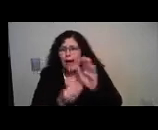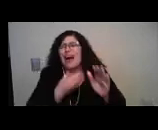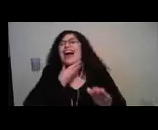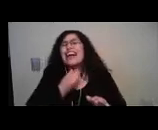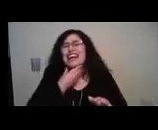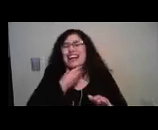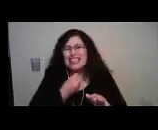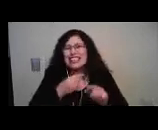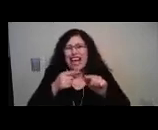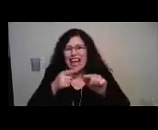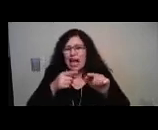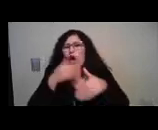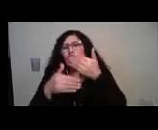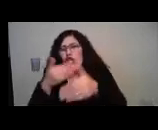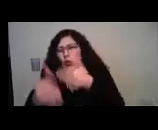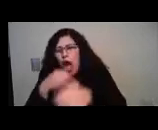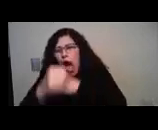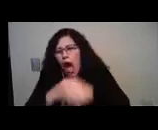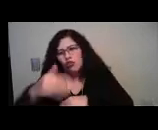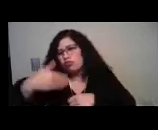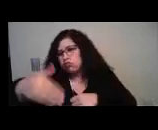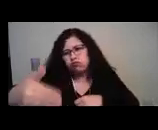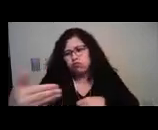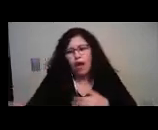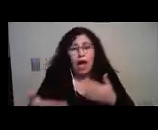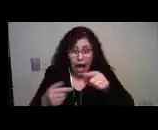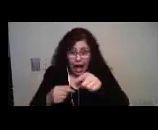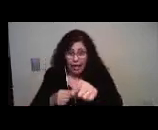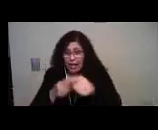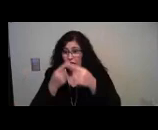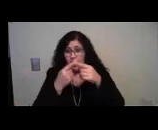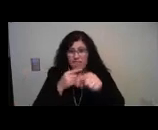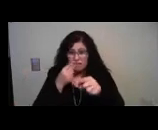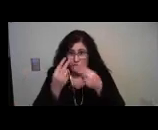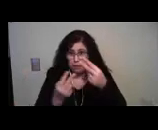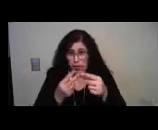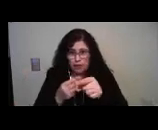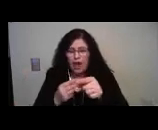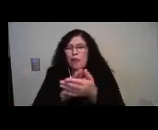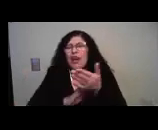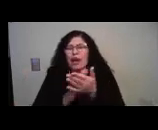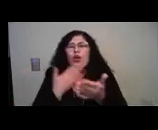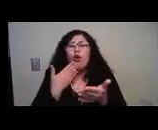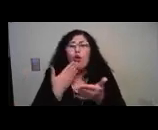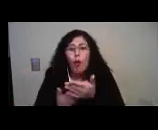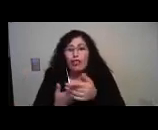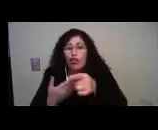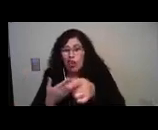de grasa de esta arteria, se desplaza y obstruye la arteria, eso sería un accidente vascular,